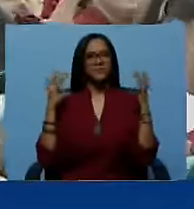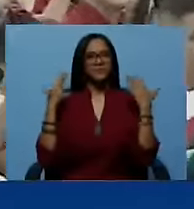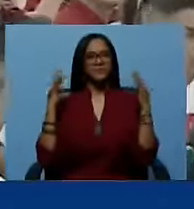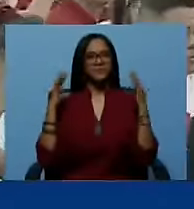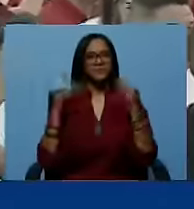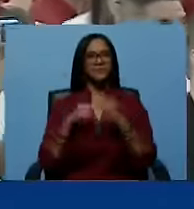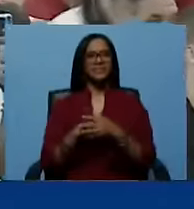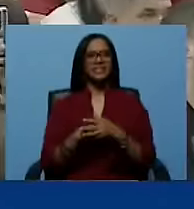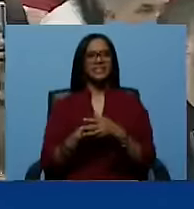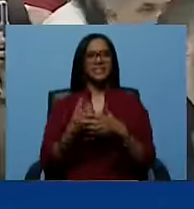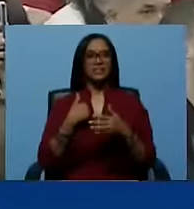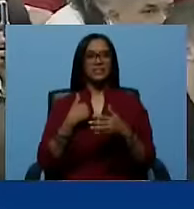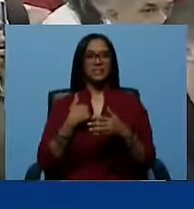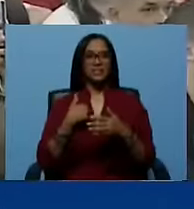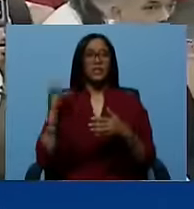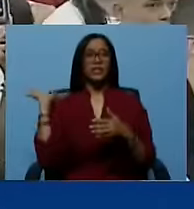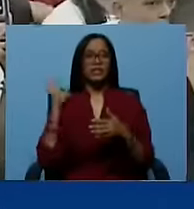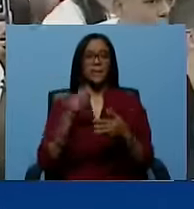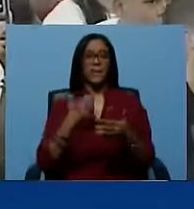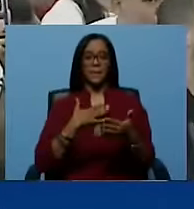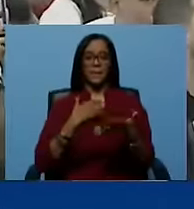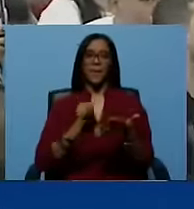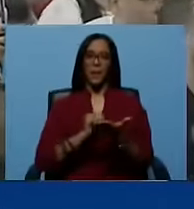Yo traje mis apuntes.